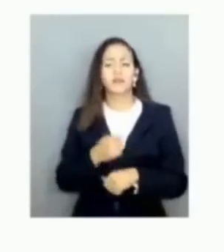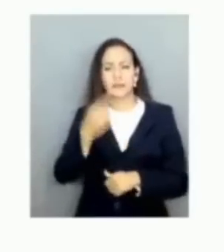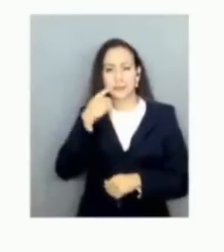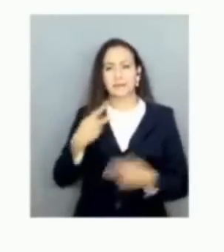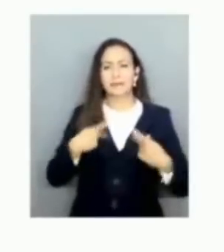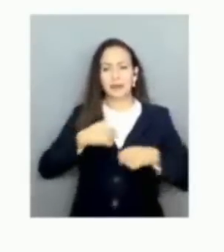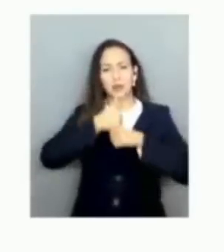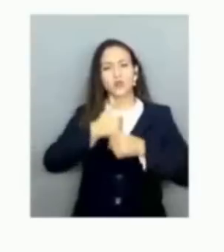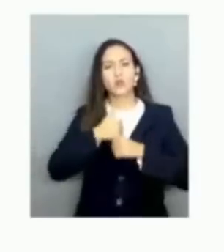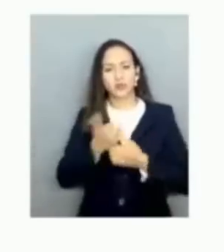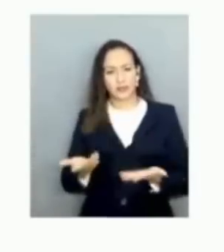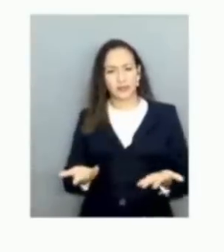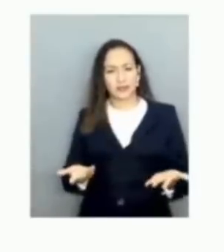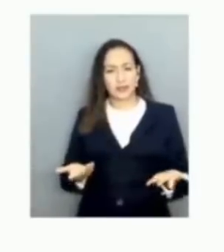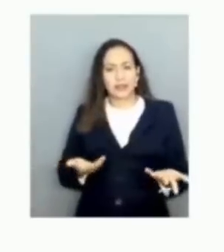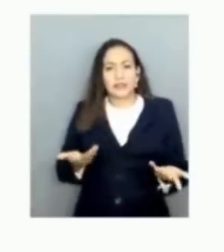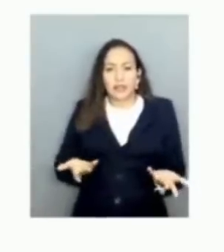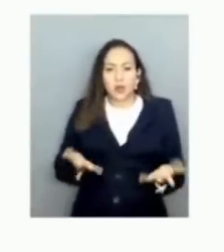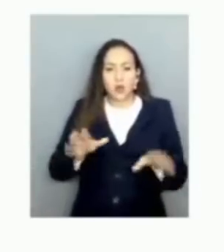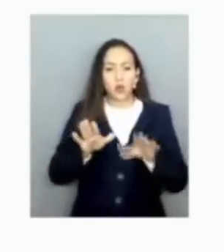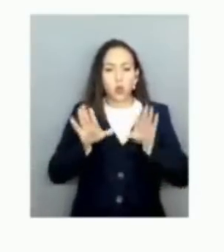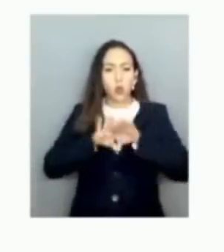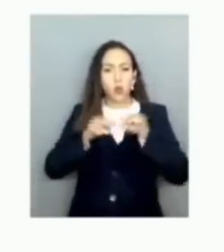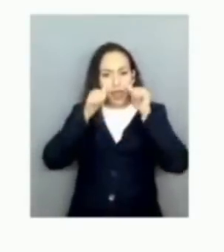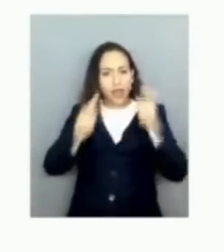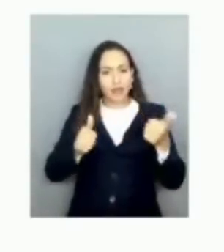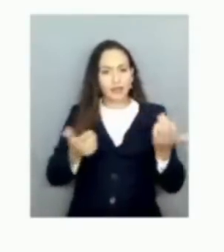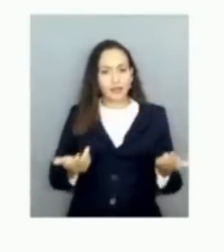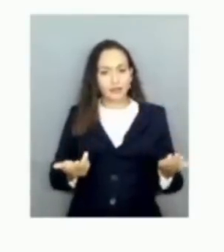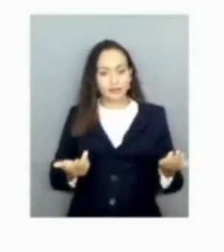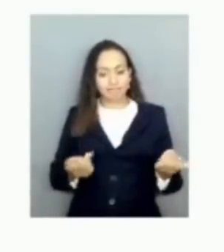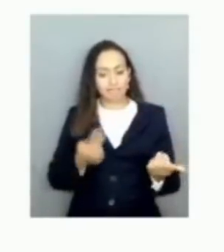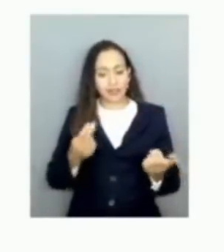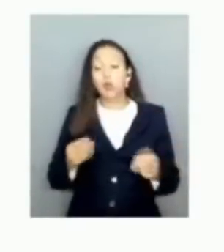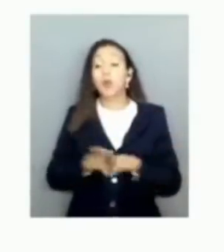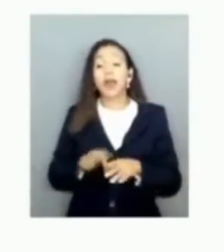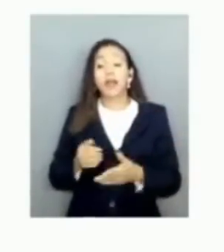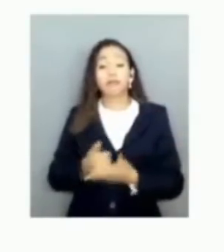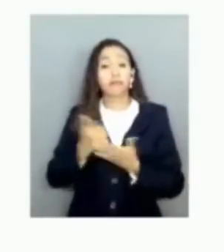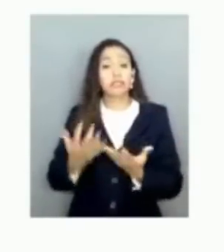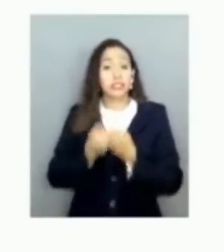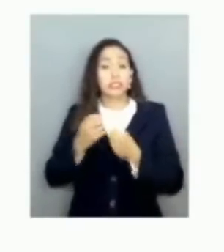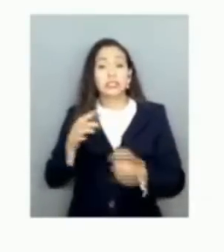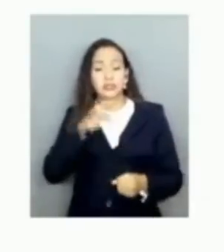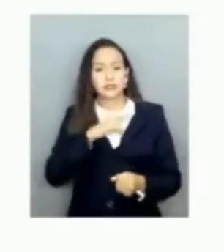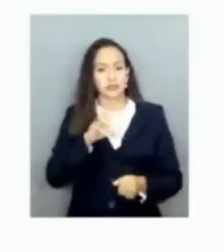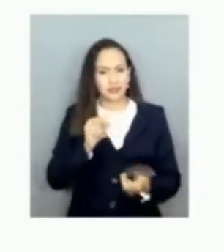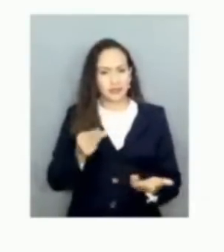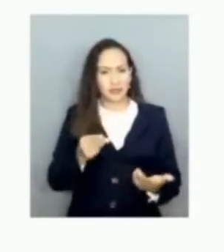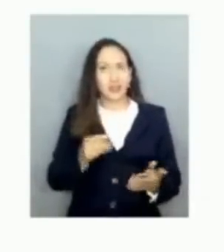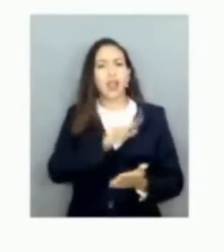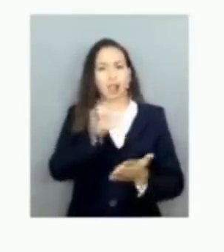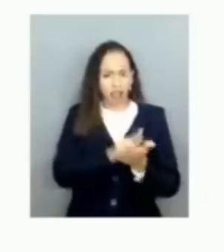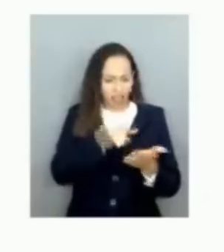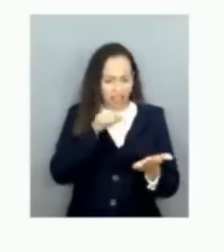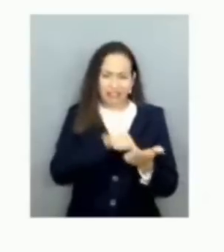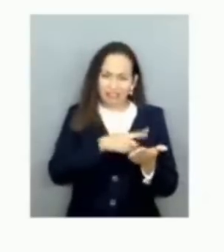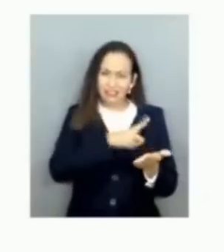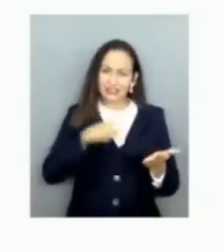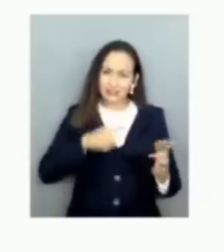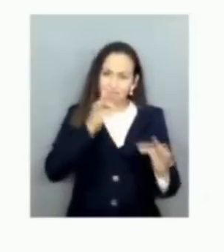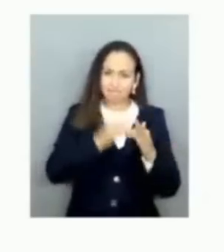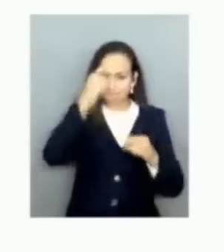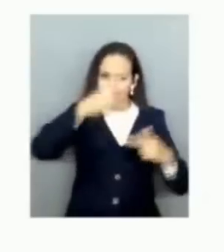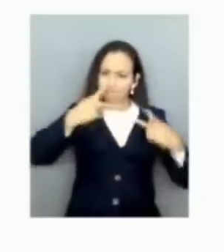No caigamos en la salida fácil, en la improvisación. No partamos